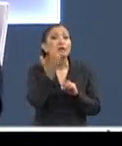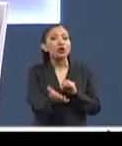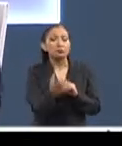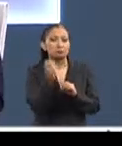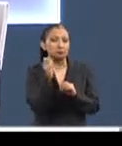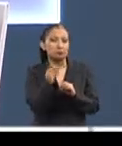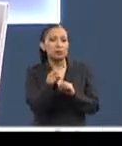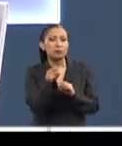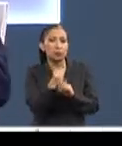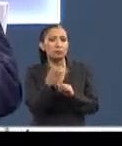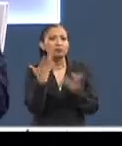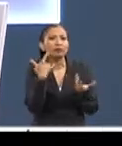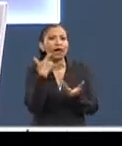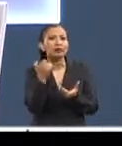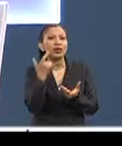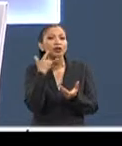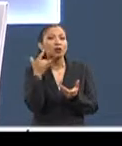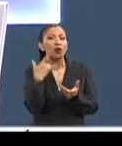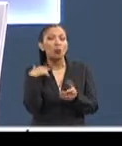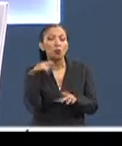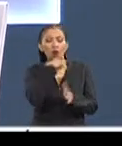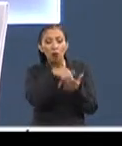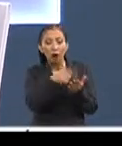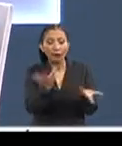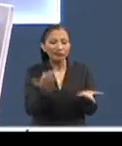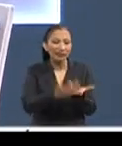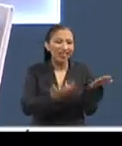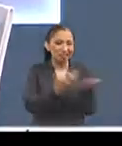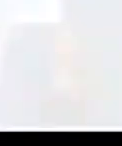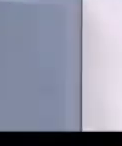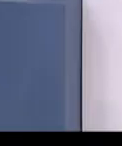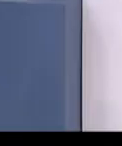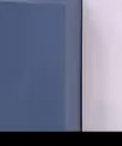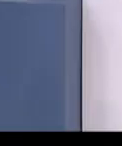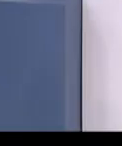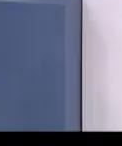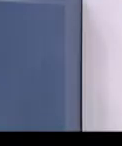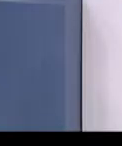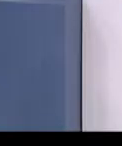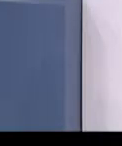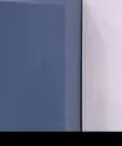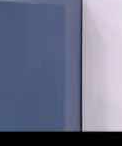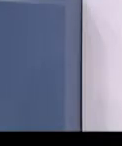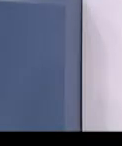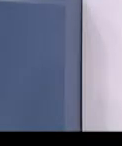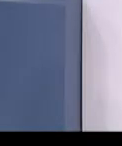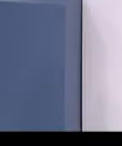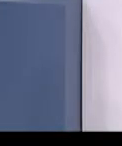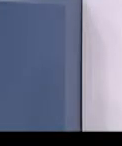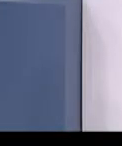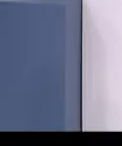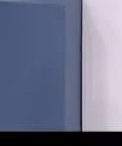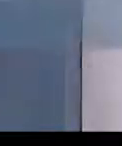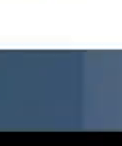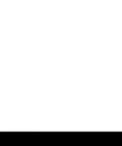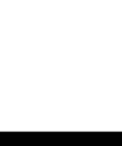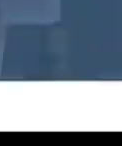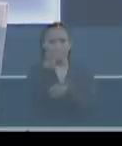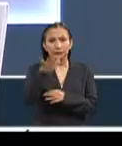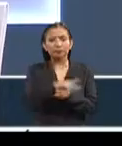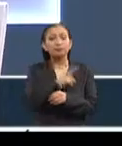es precisamente tratando de ocupar un espacio vacío dentro de nuestro país. Nos dijo para quiénes va dirigida esta